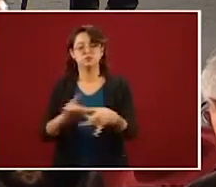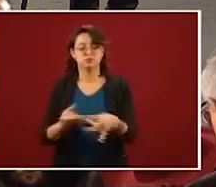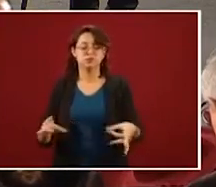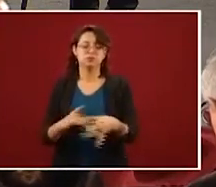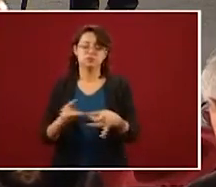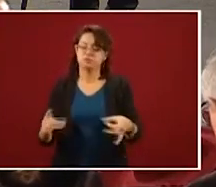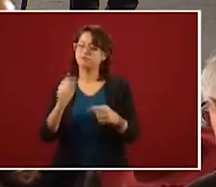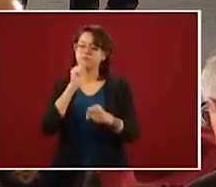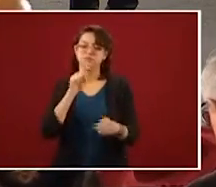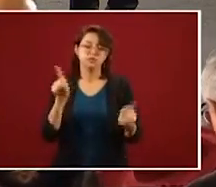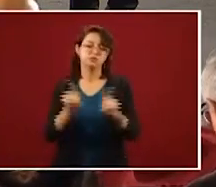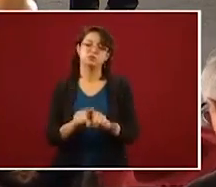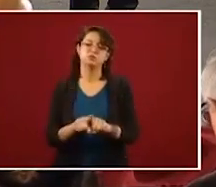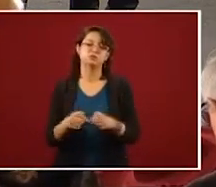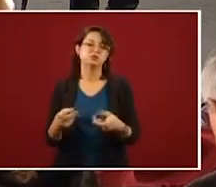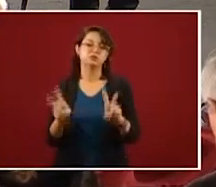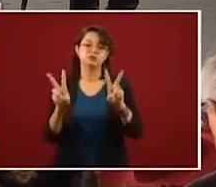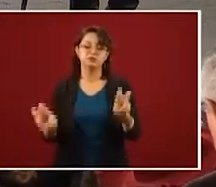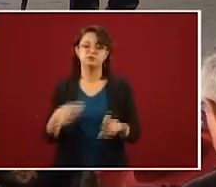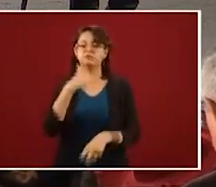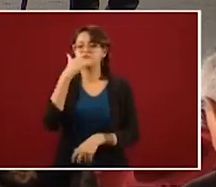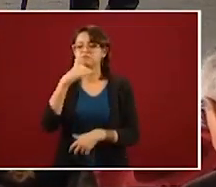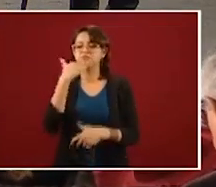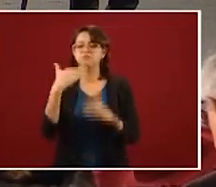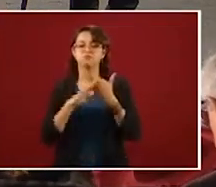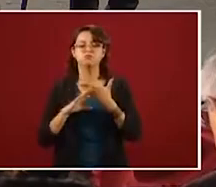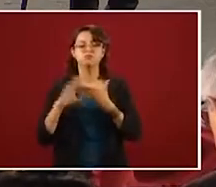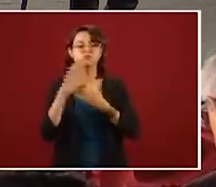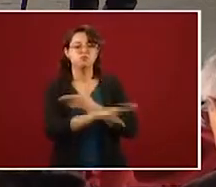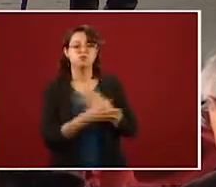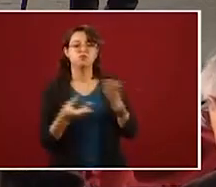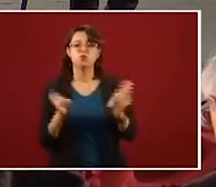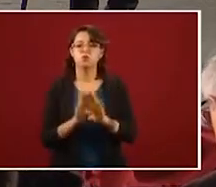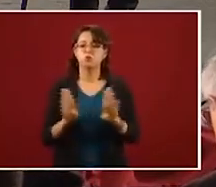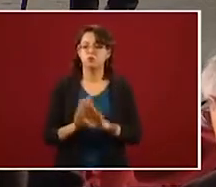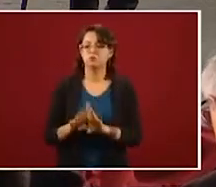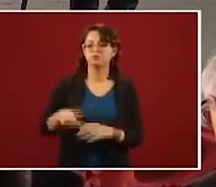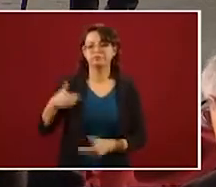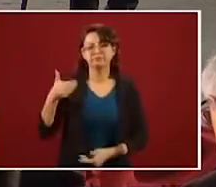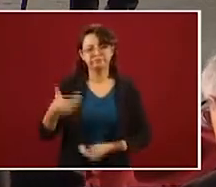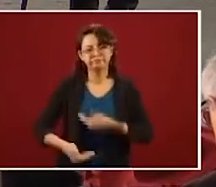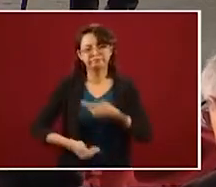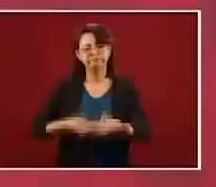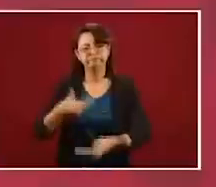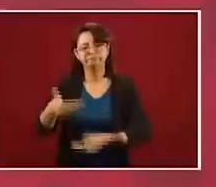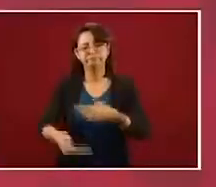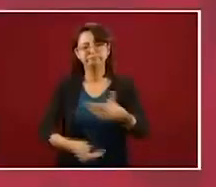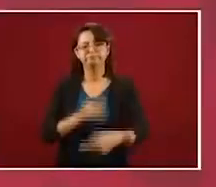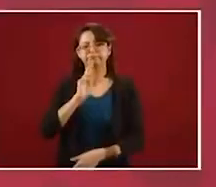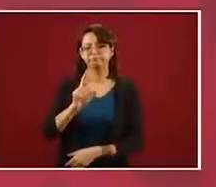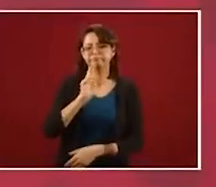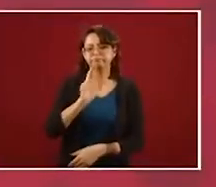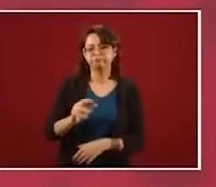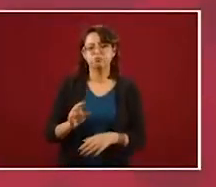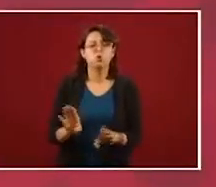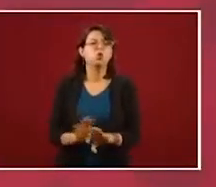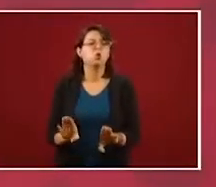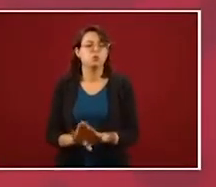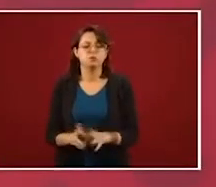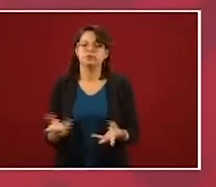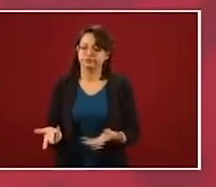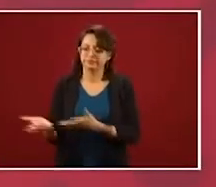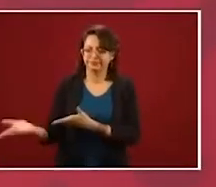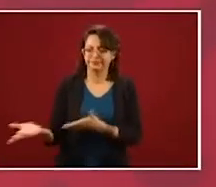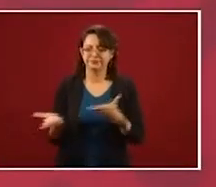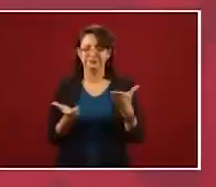estamos combatiendo la corrupción, qué resultados hay, cómo vamos avanzando.